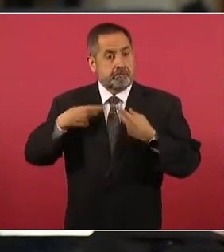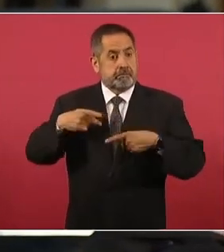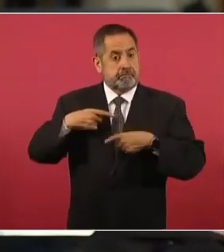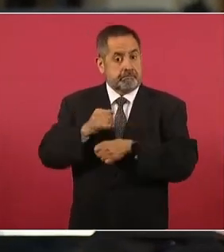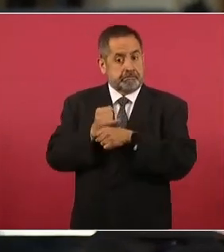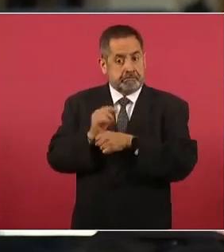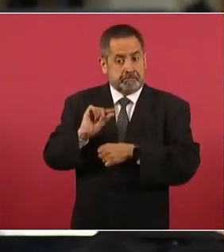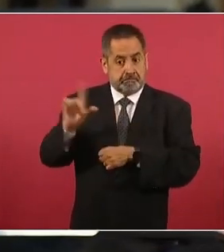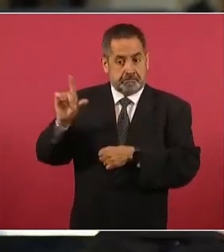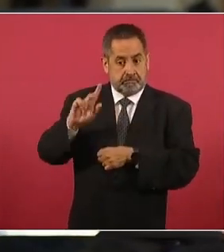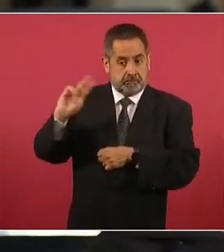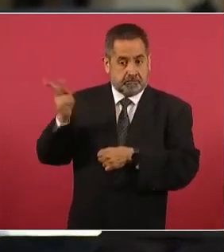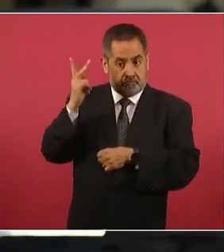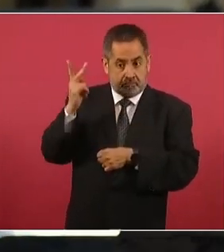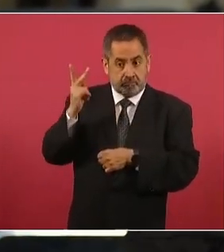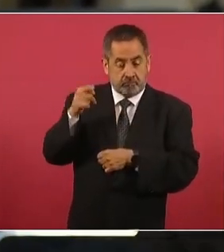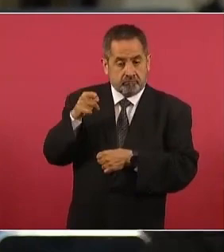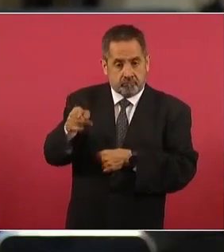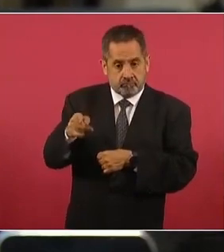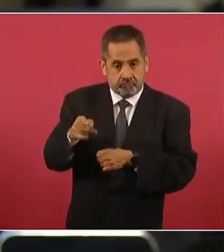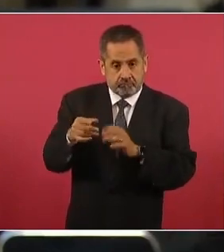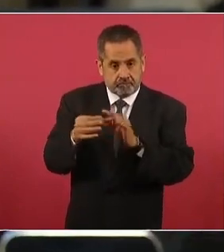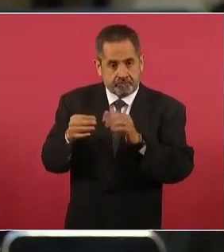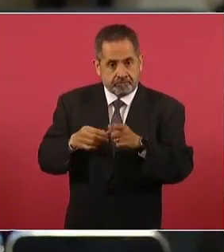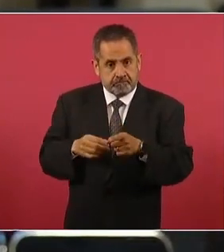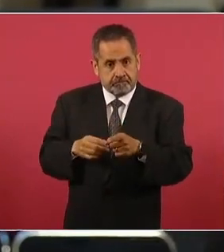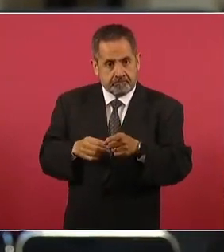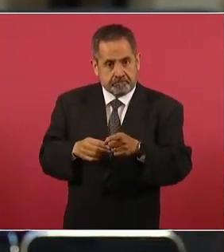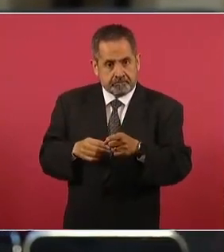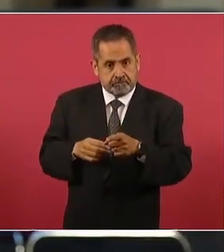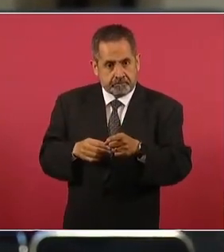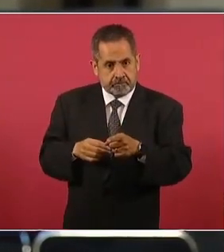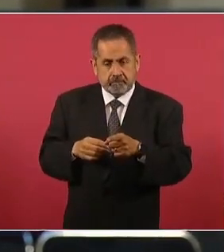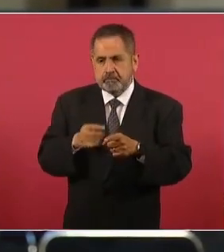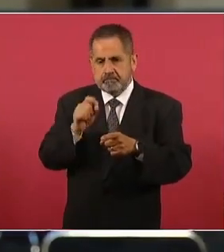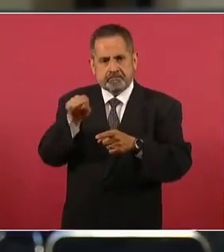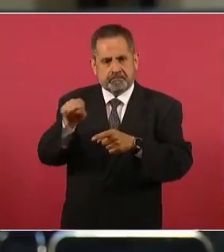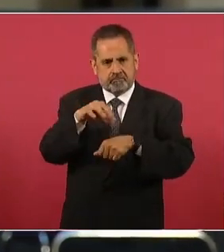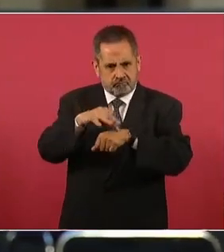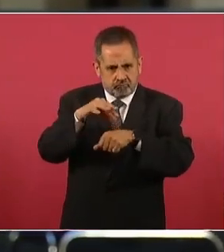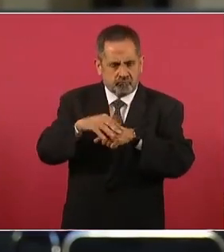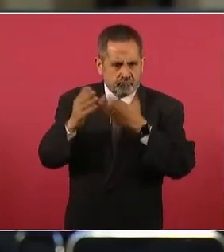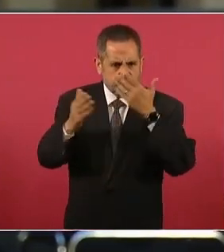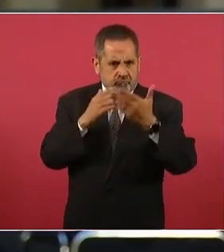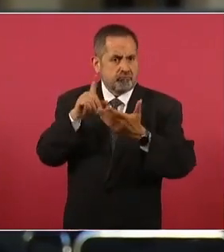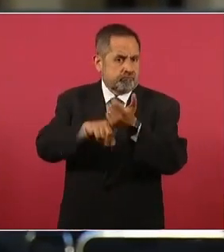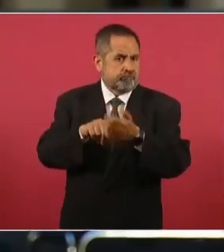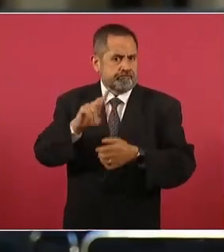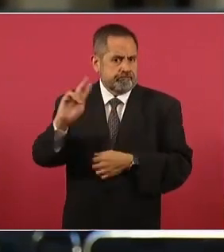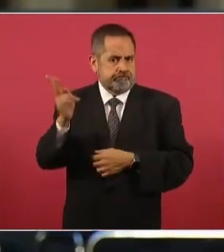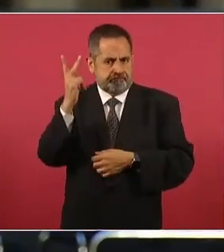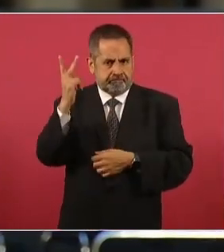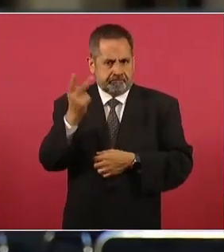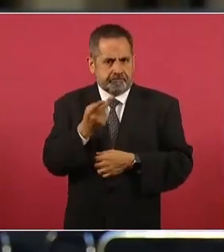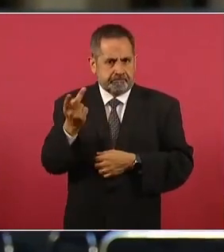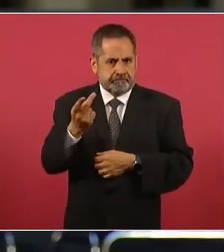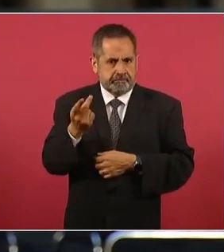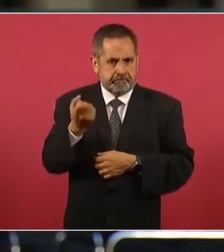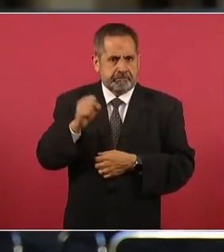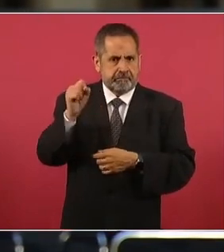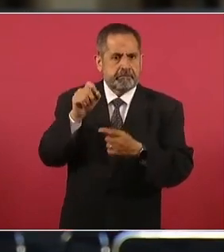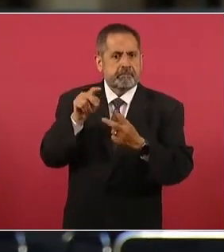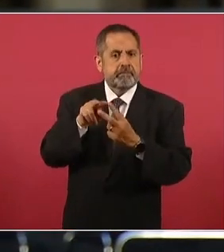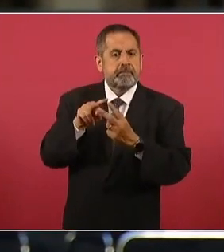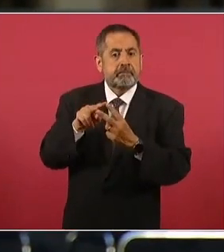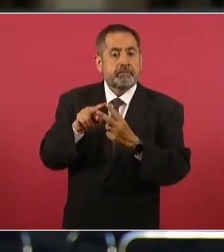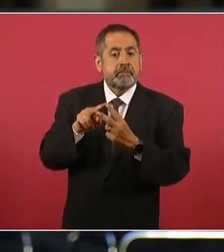investigadores y médicos del Instituto del Politécnico